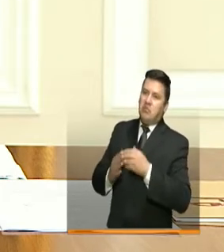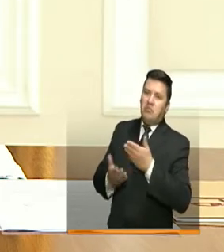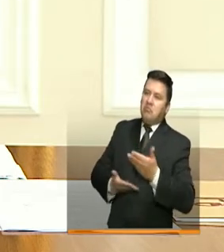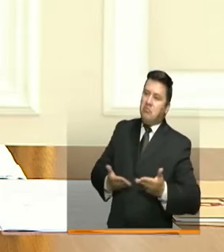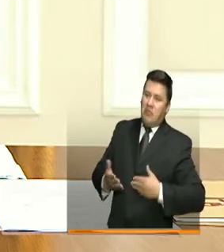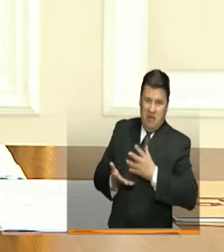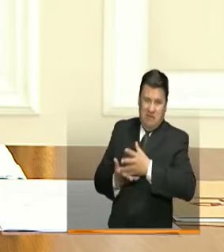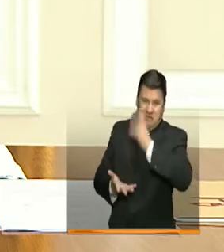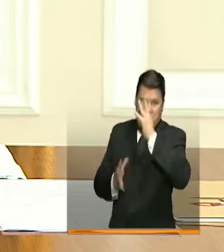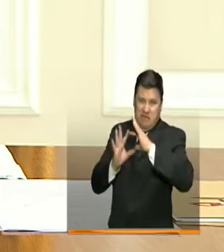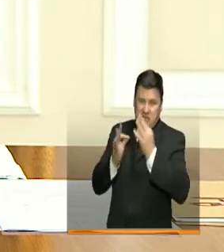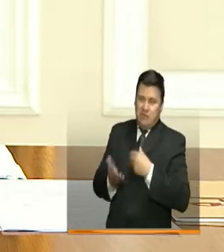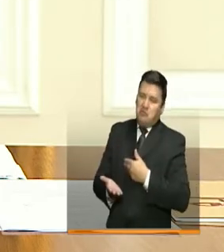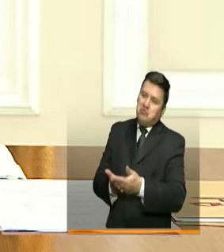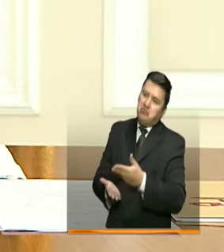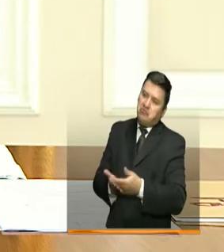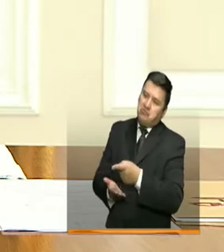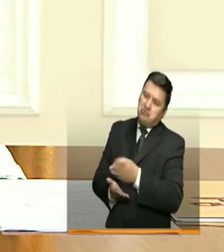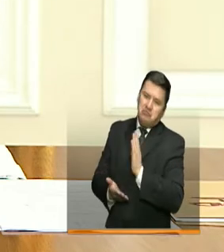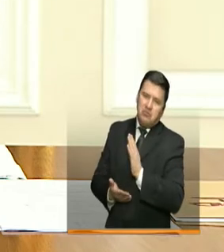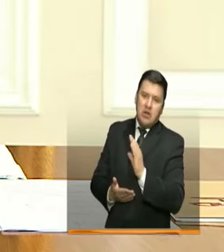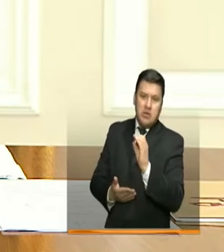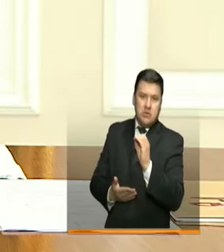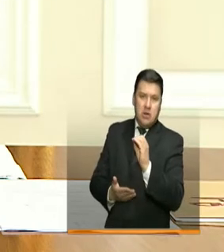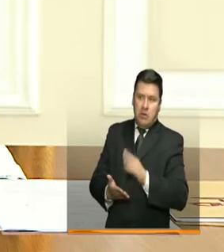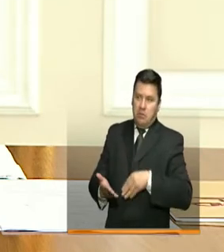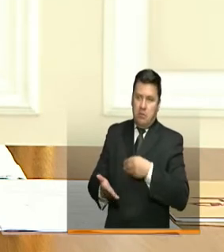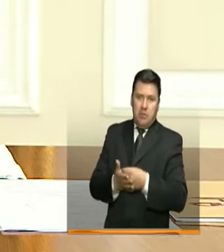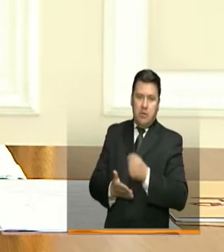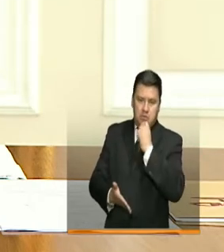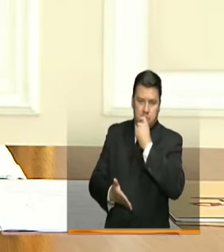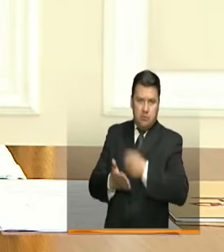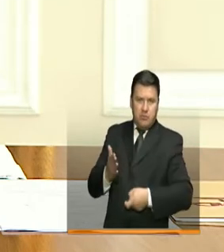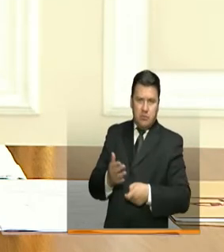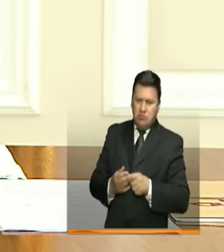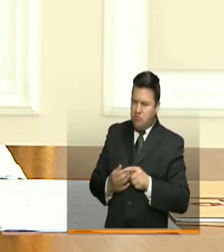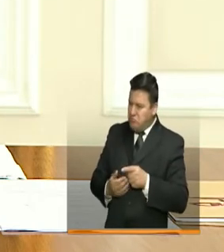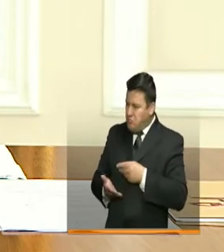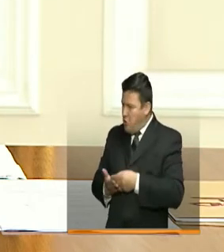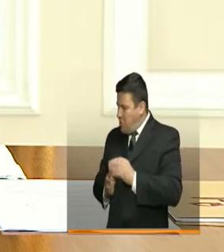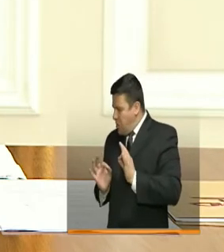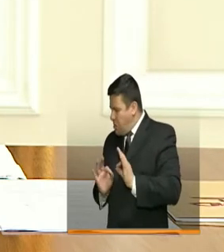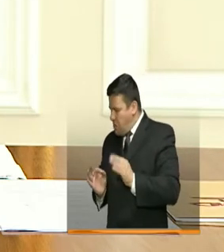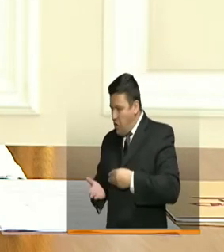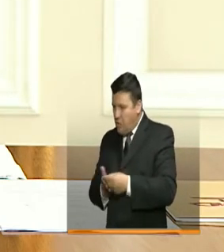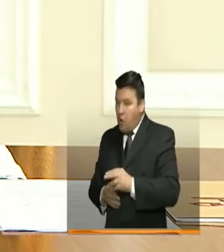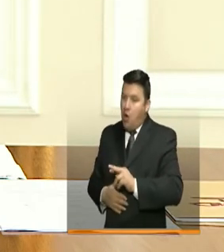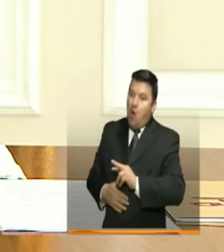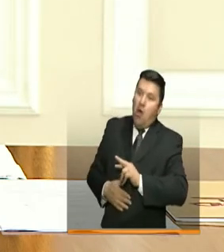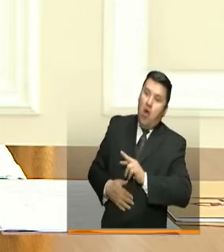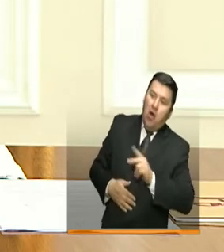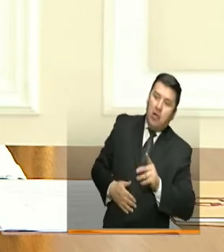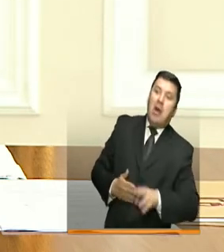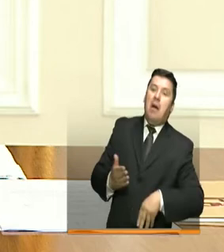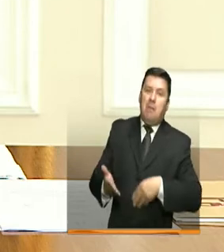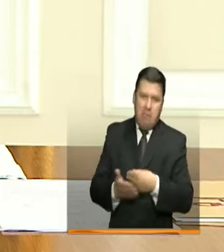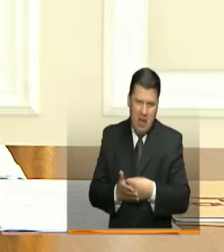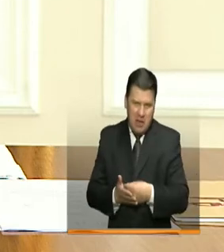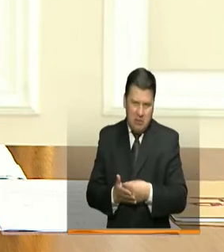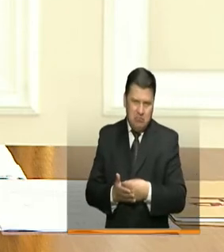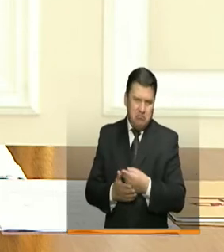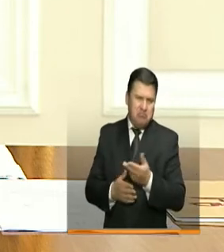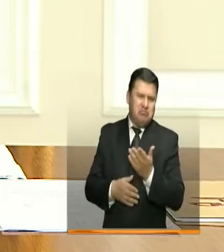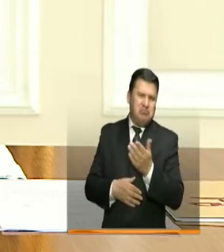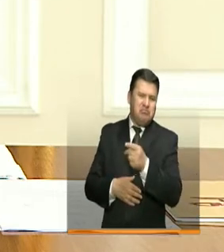familia termina pagando cero por el IVA de muchos productos. Y en otros termina pagando